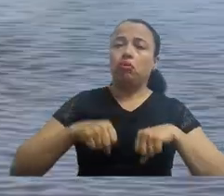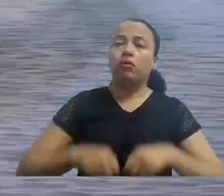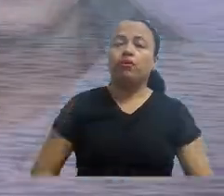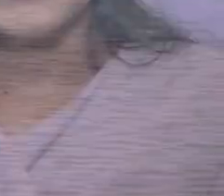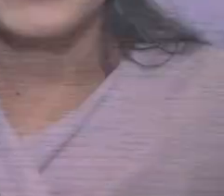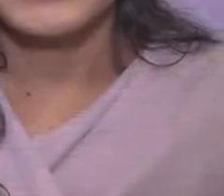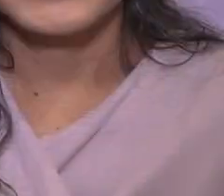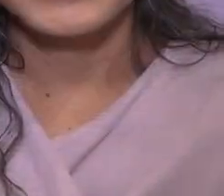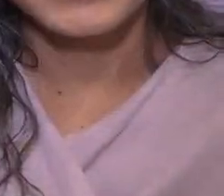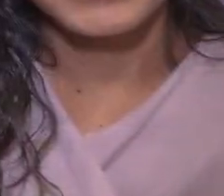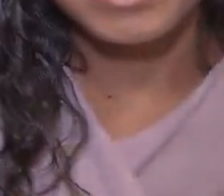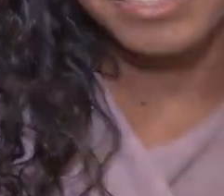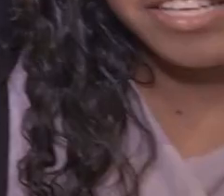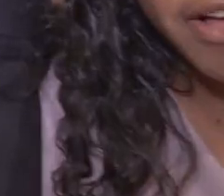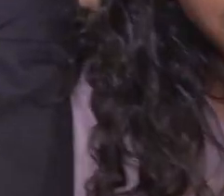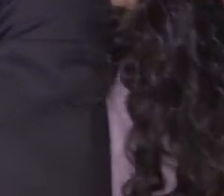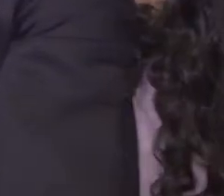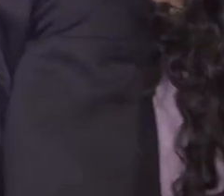suponía para mi familia.